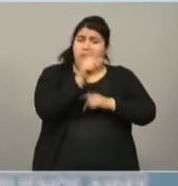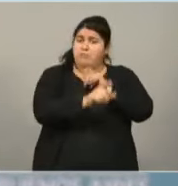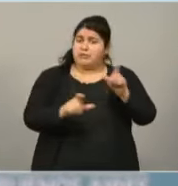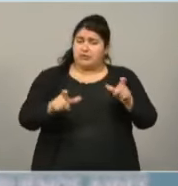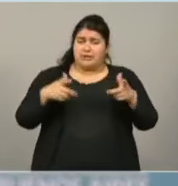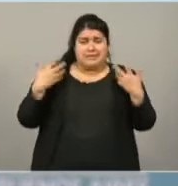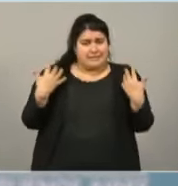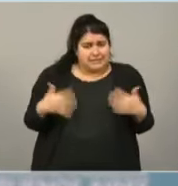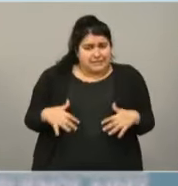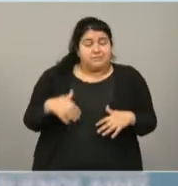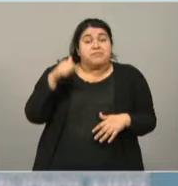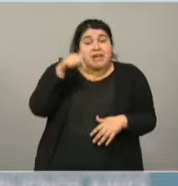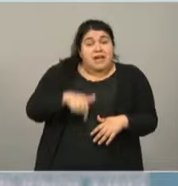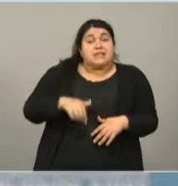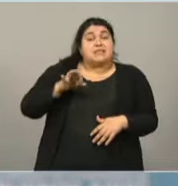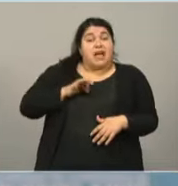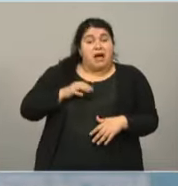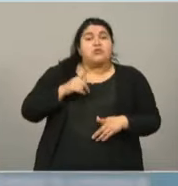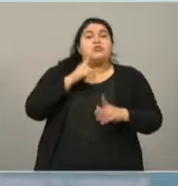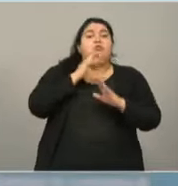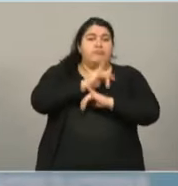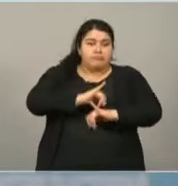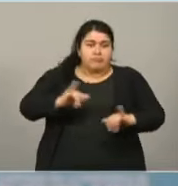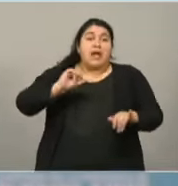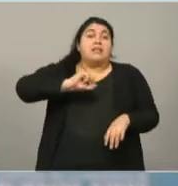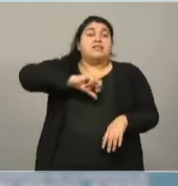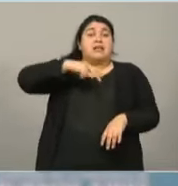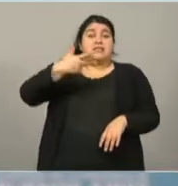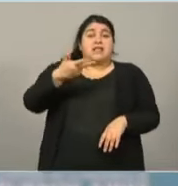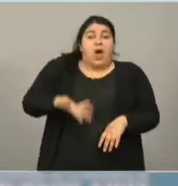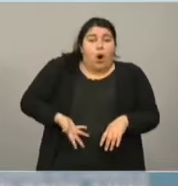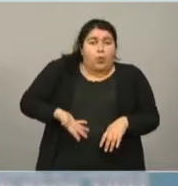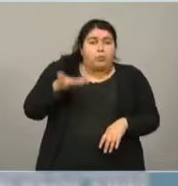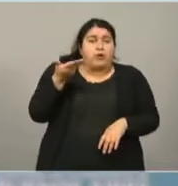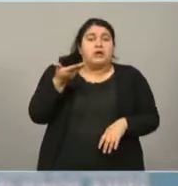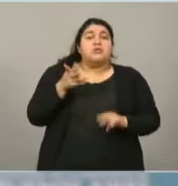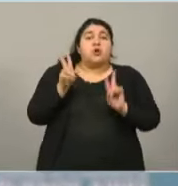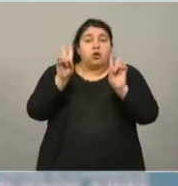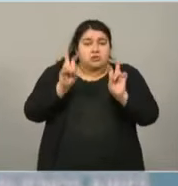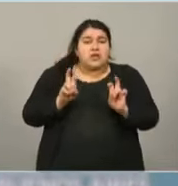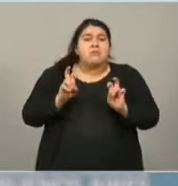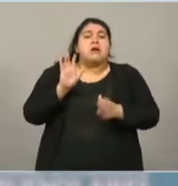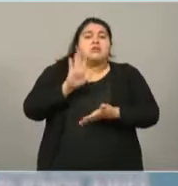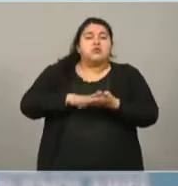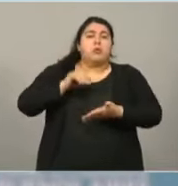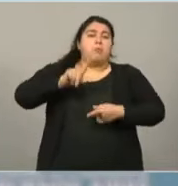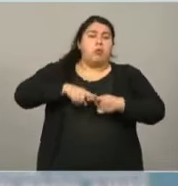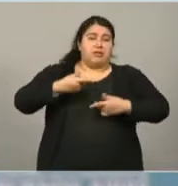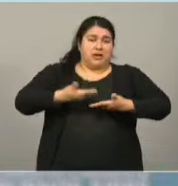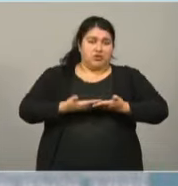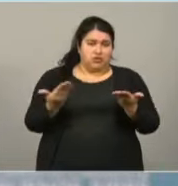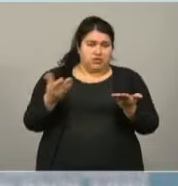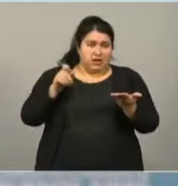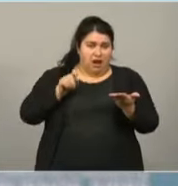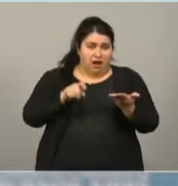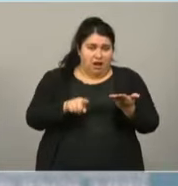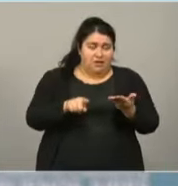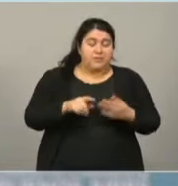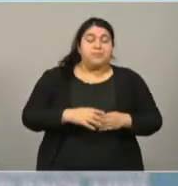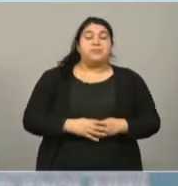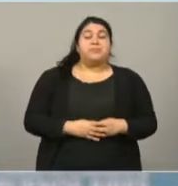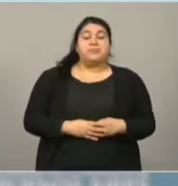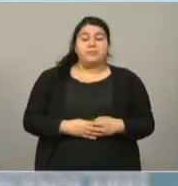año vamos a estar anunciando un tercer aumento en materia de políticas sociales esto por